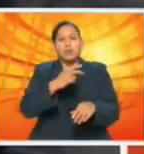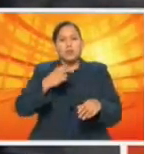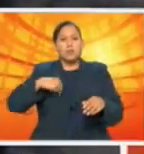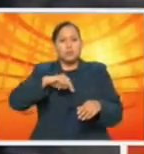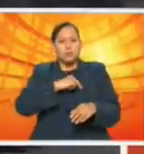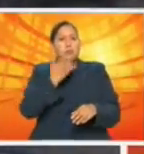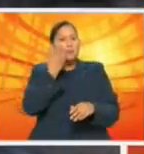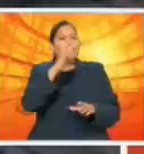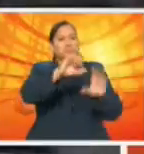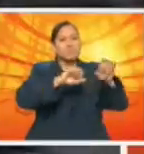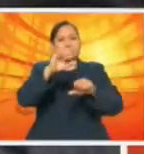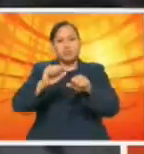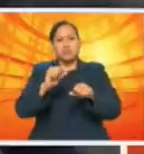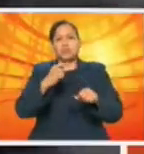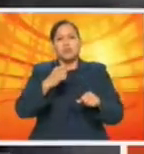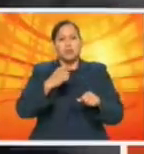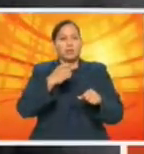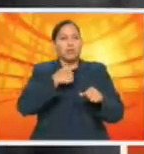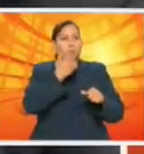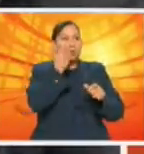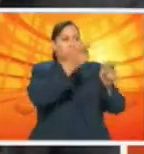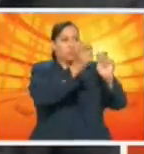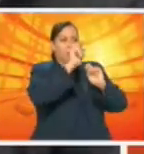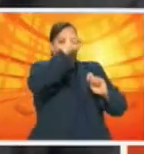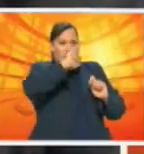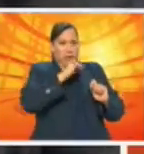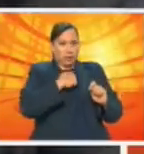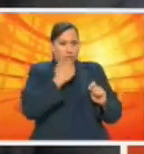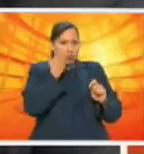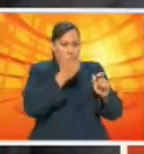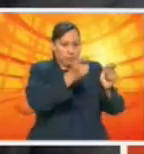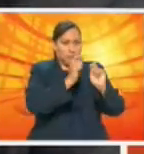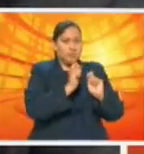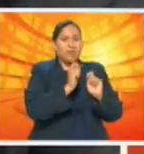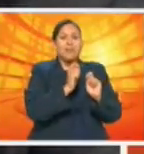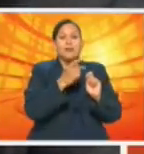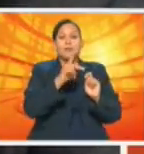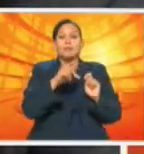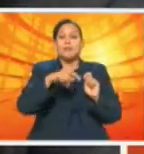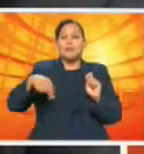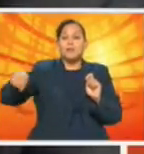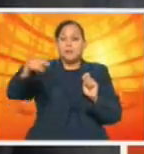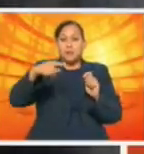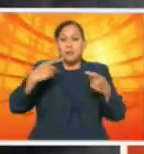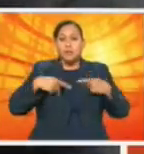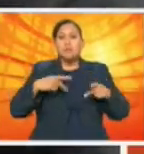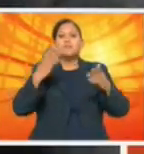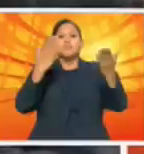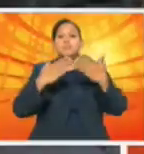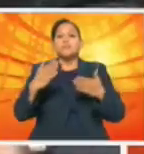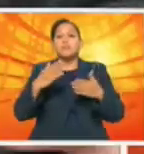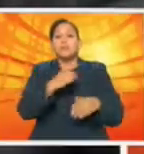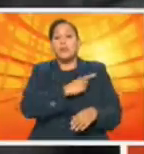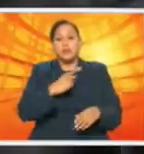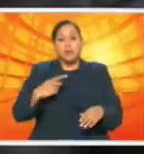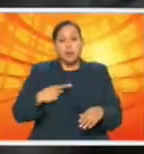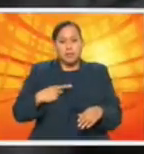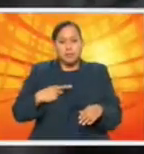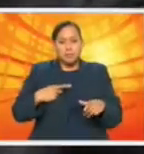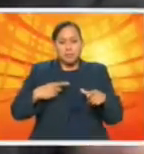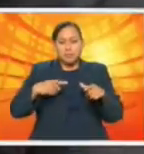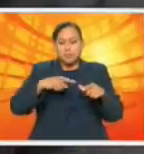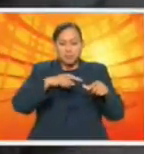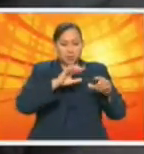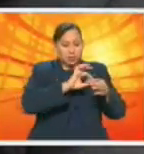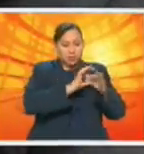caciques, todos queremos ser los jefes de lo que hacemos. Sin embargo, en la sociedad civil, para tener éxito, tiene que tener una red muy, muy